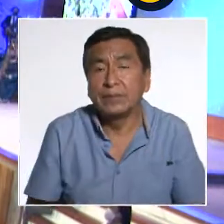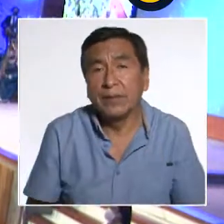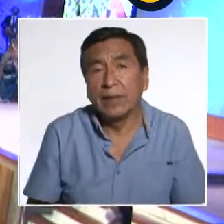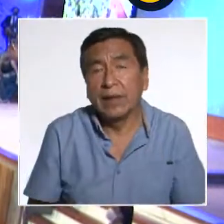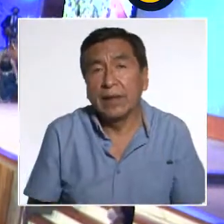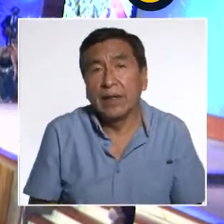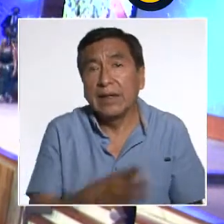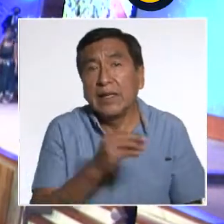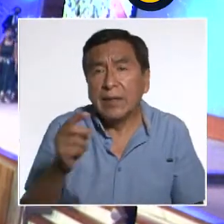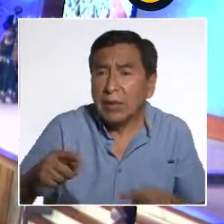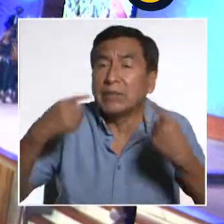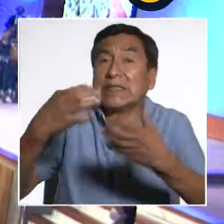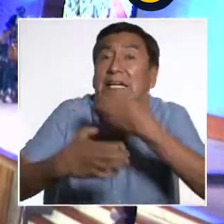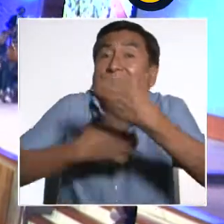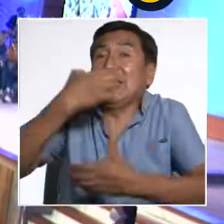Y vamos a gritar.